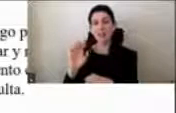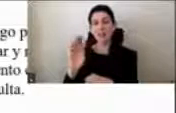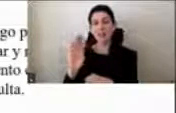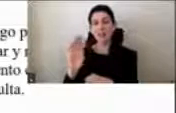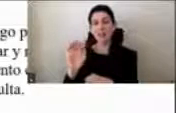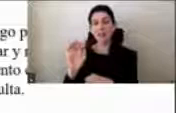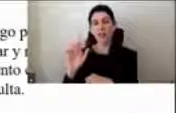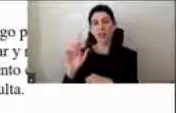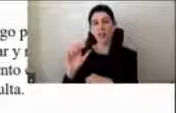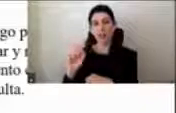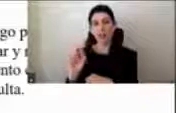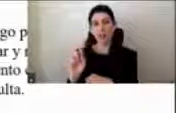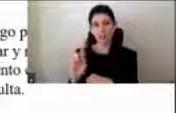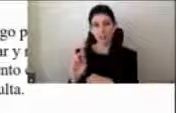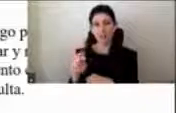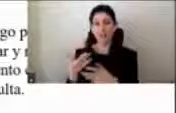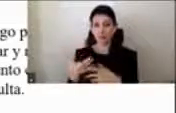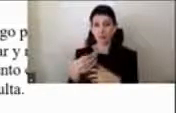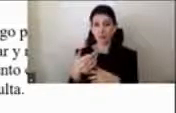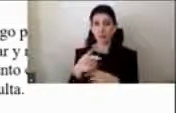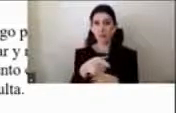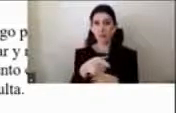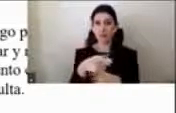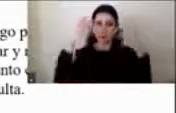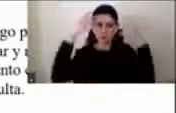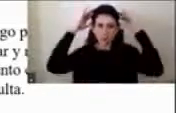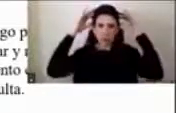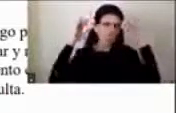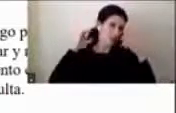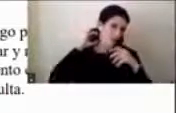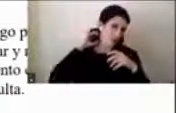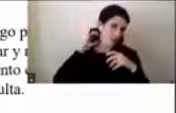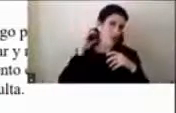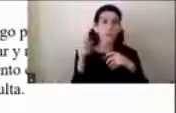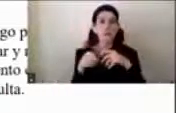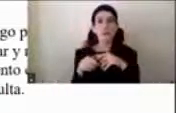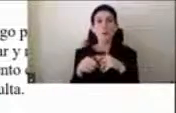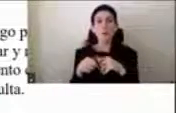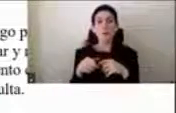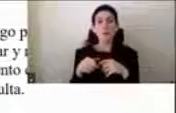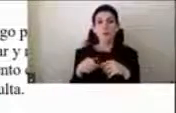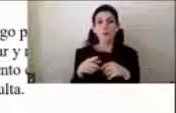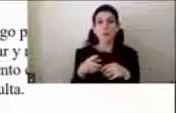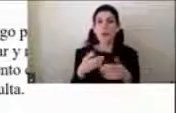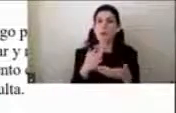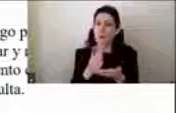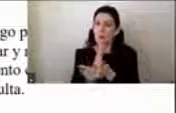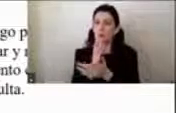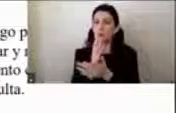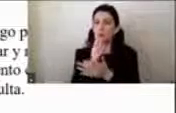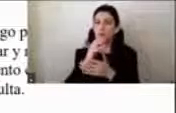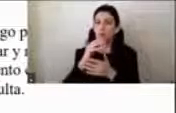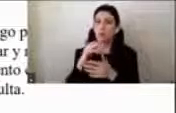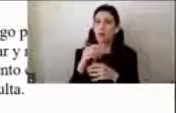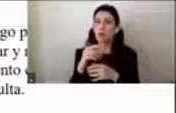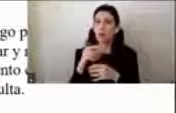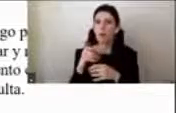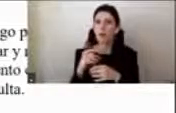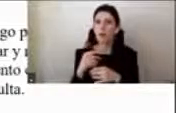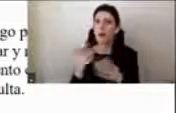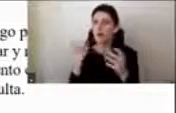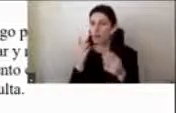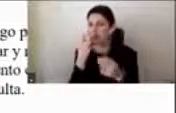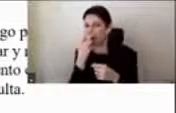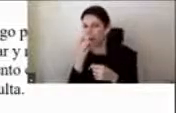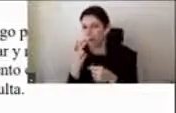que han desarrollado el tema del juego. Por ejemplo, Gross, que ya en el 1898 hablaba de que el juego permitía a los animales